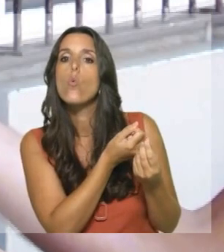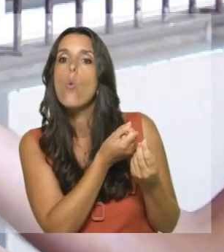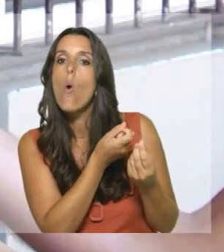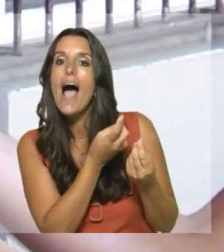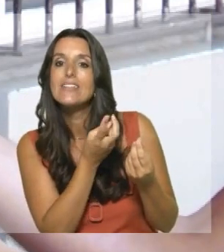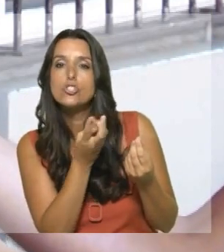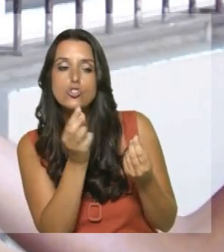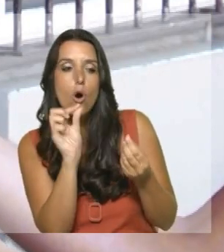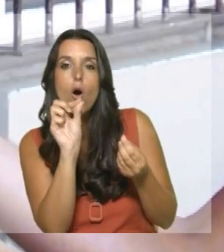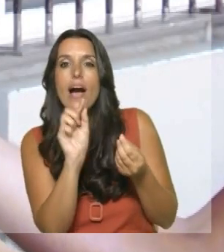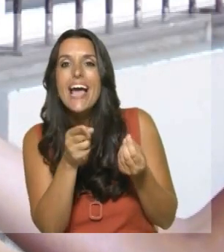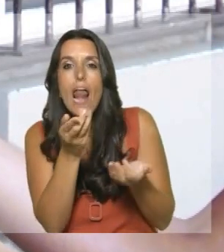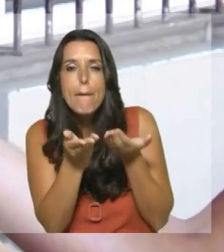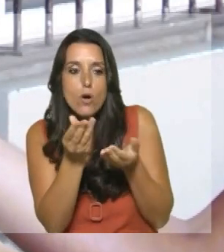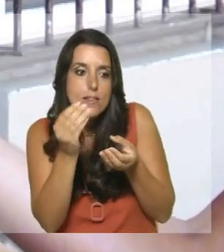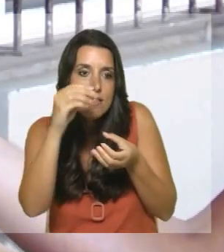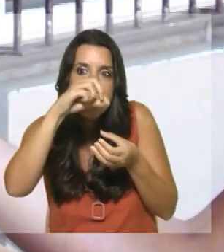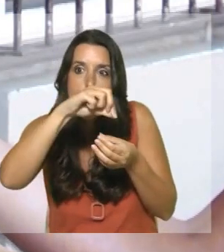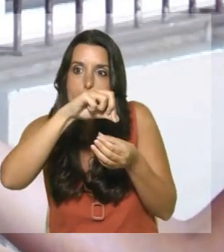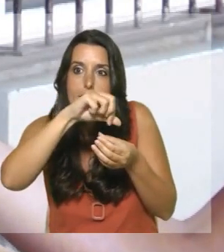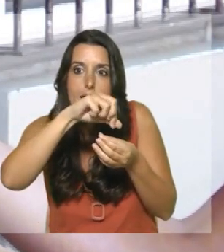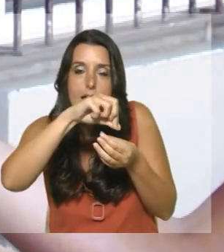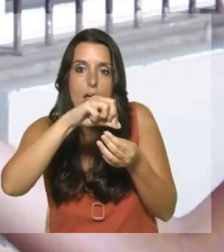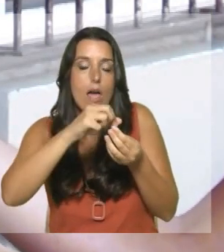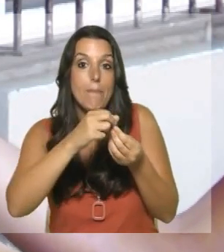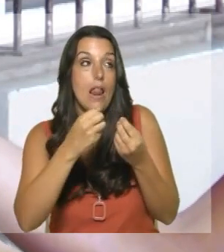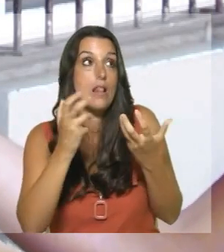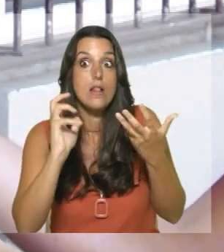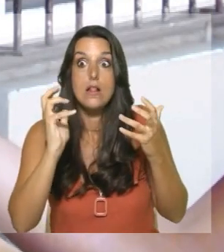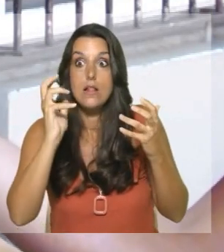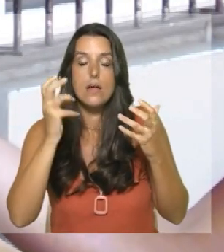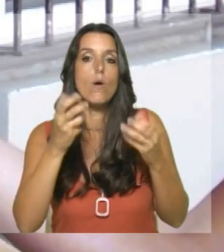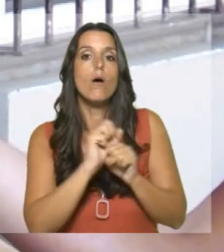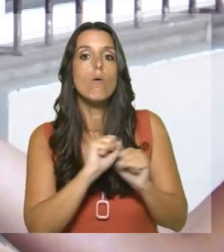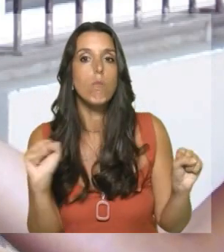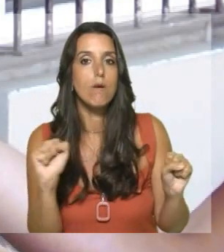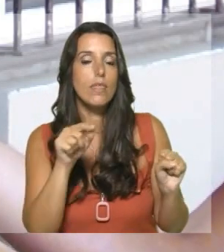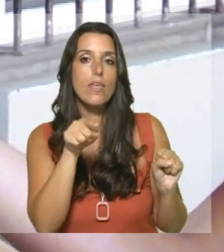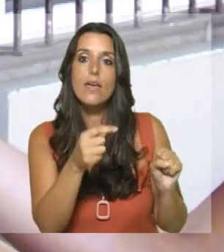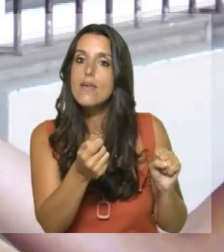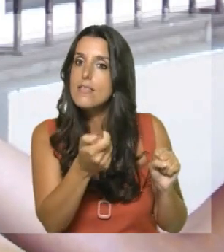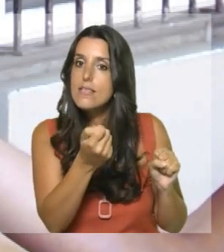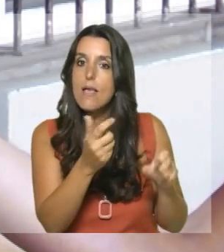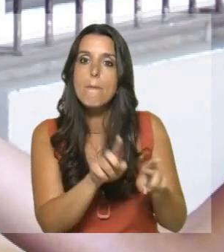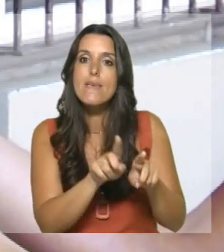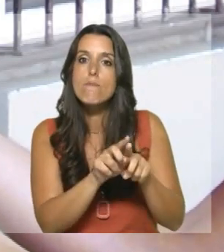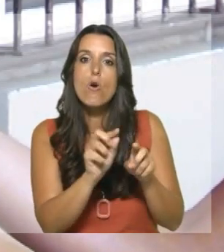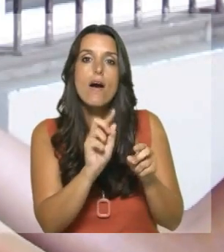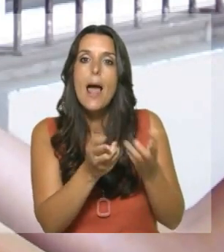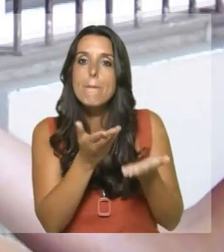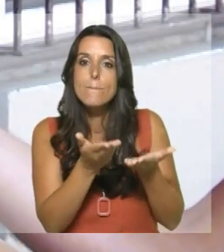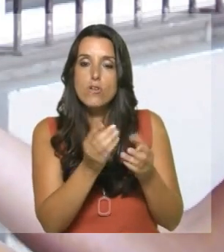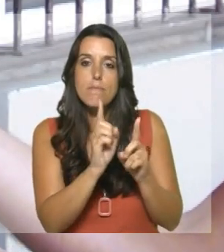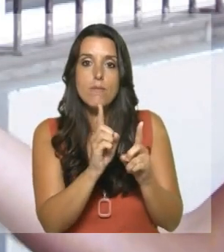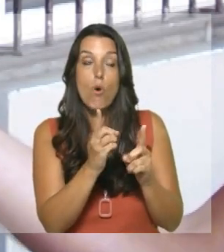de microgramos que se necesitan para conseguir la euforia están muy cerca de la cantidad de microgramos que constituyen